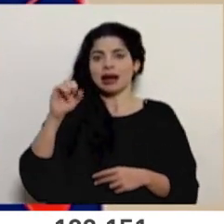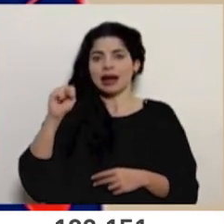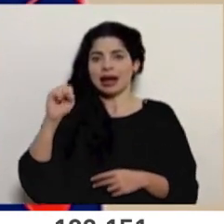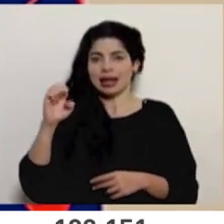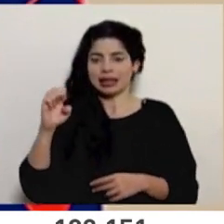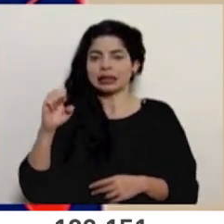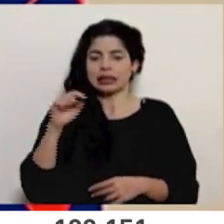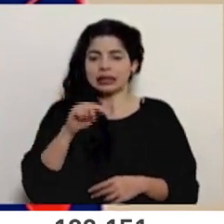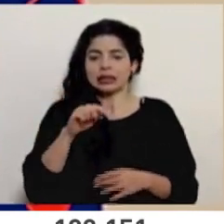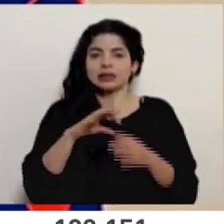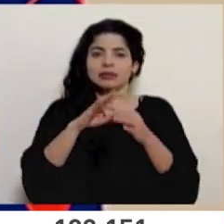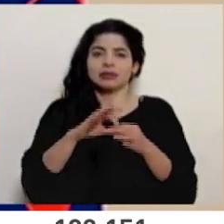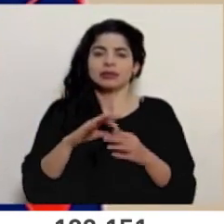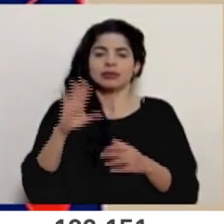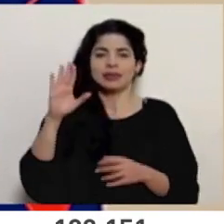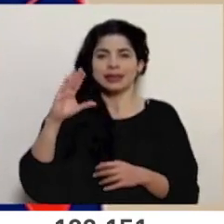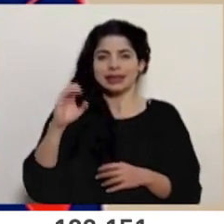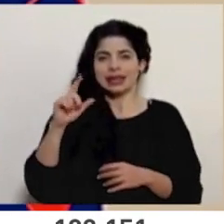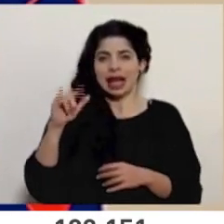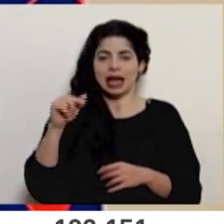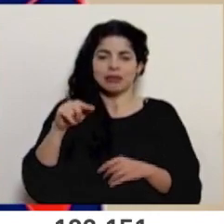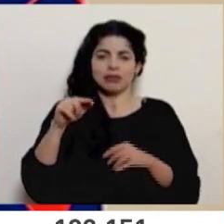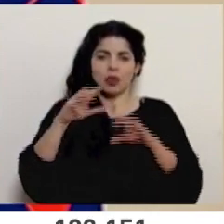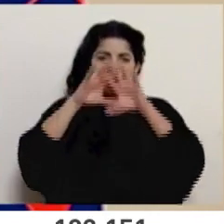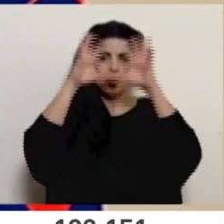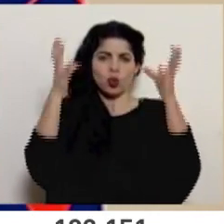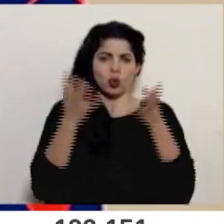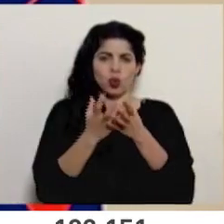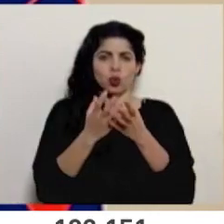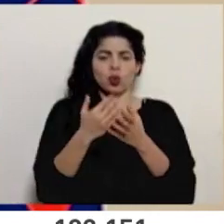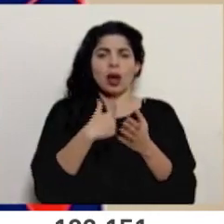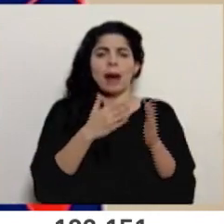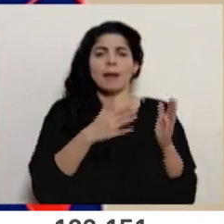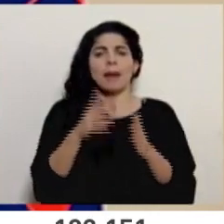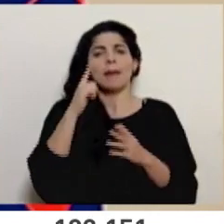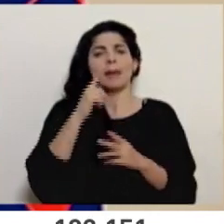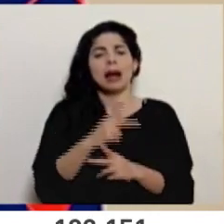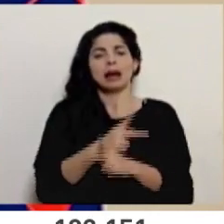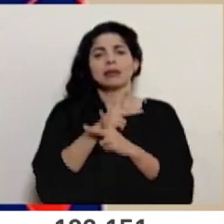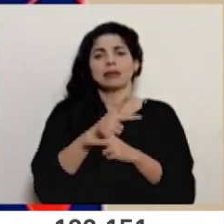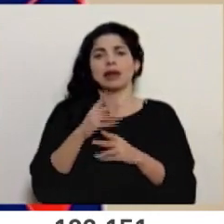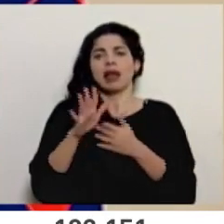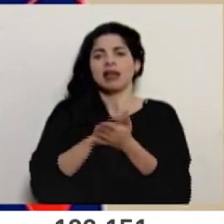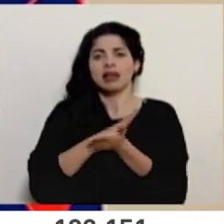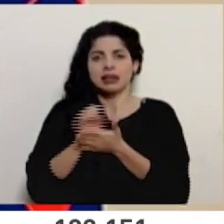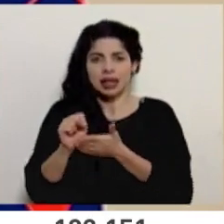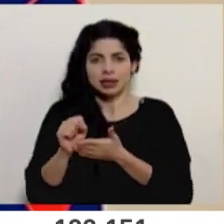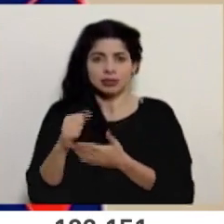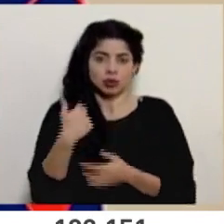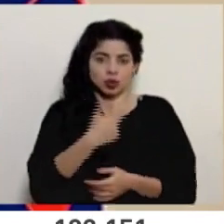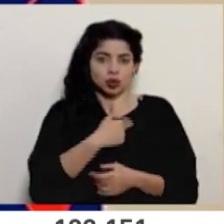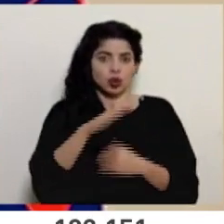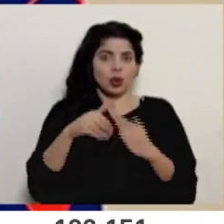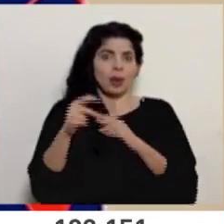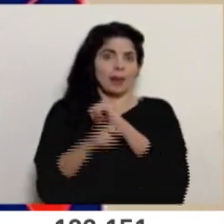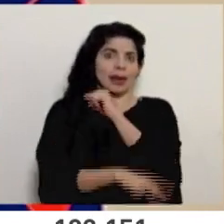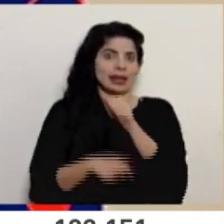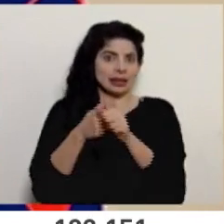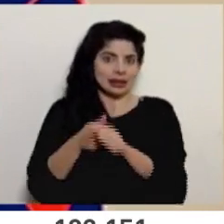parte del marco de Sendai, es el marco global para la reducción de riesgo de desastres bajo el que nos regimos todos los